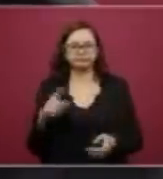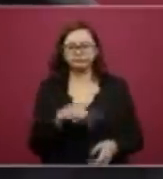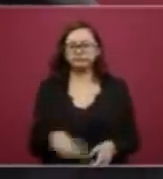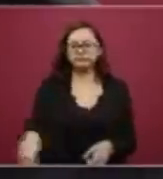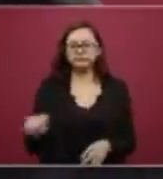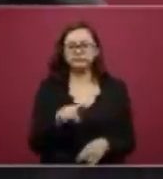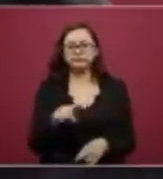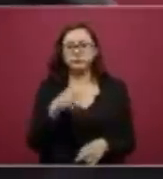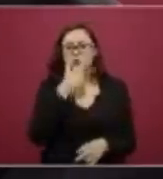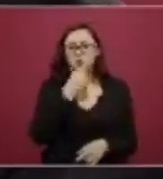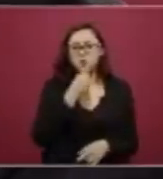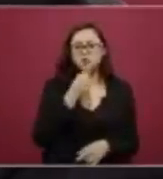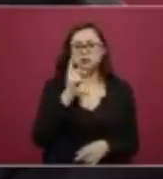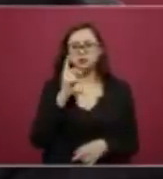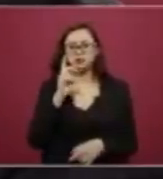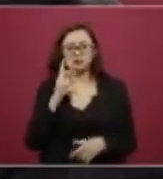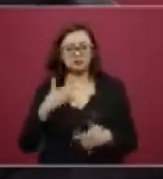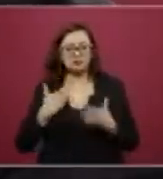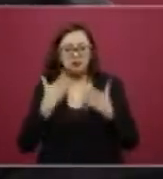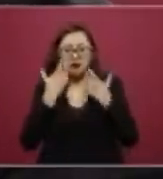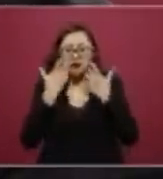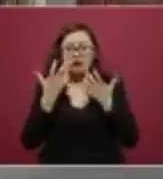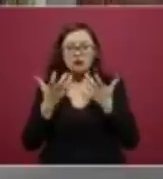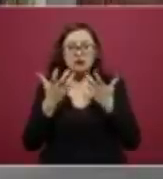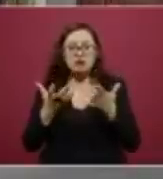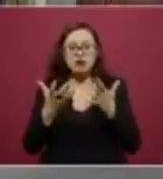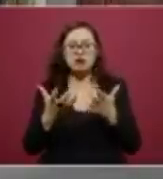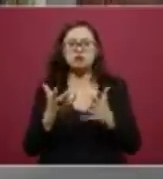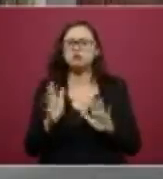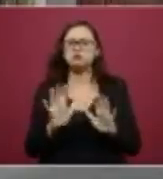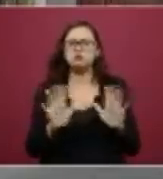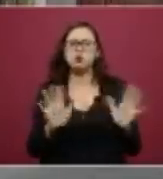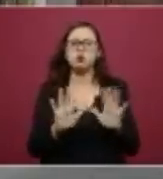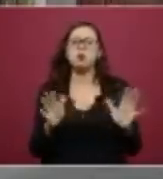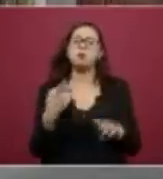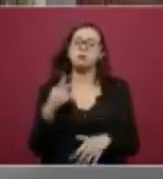de esa manera, hubo enfrentamientos,